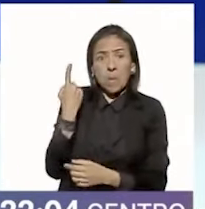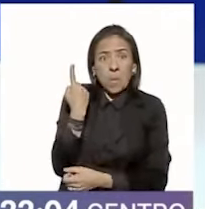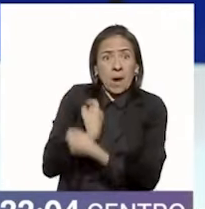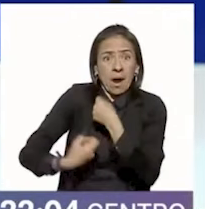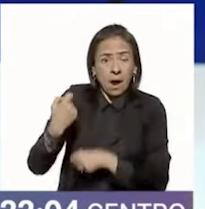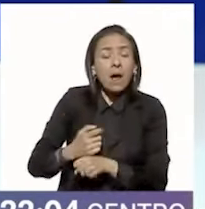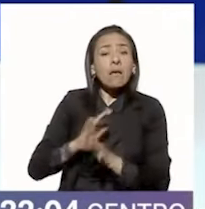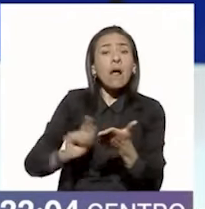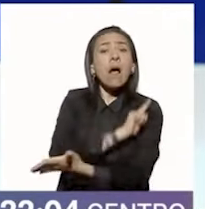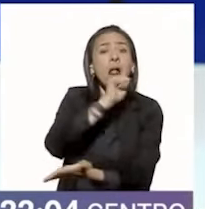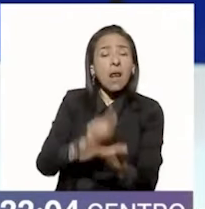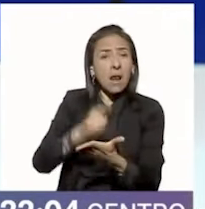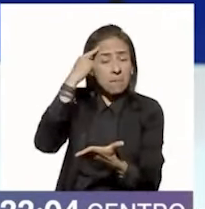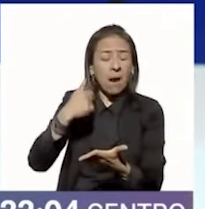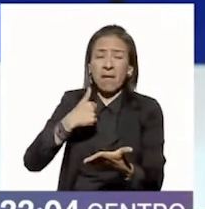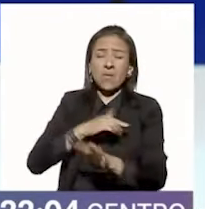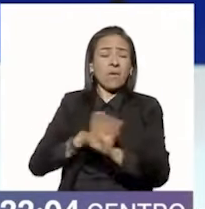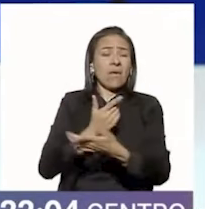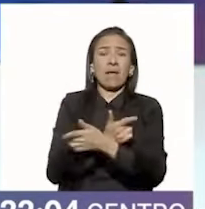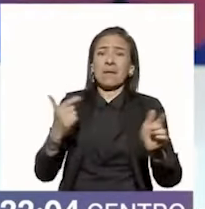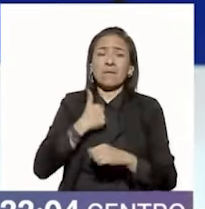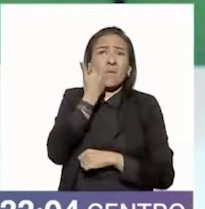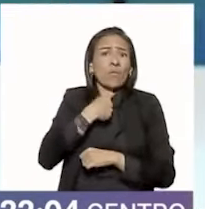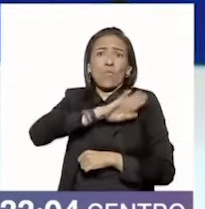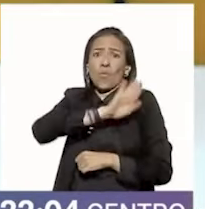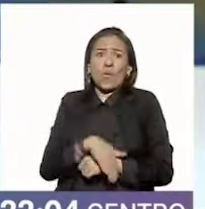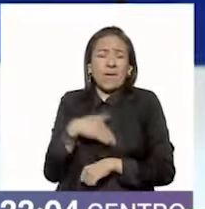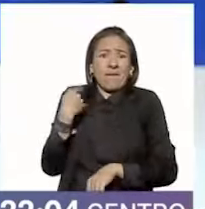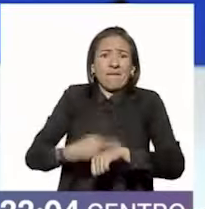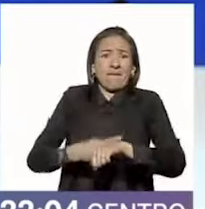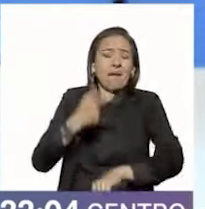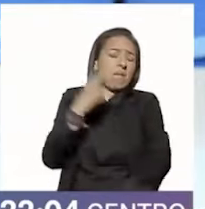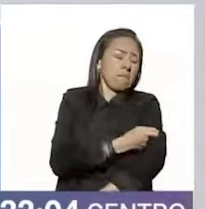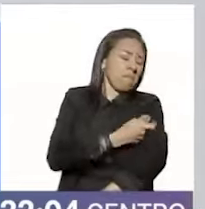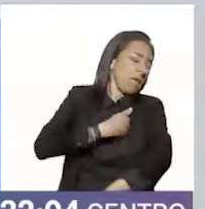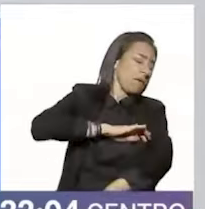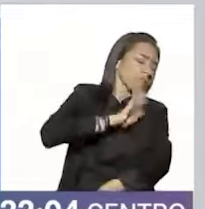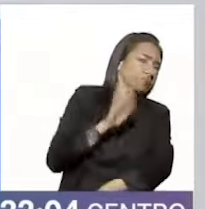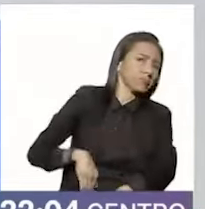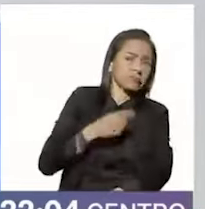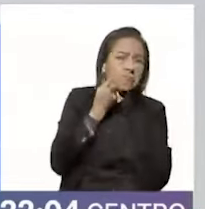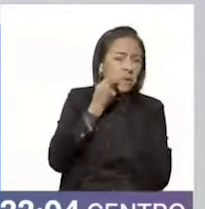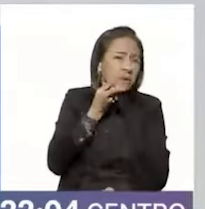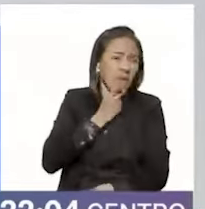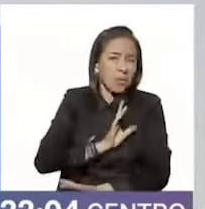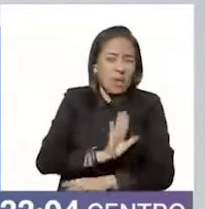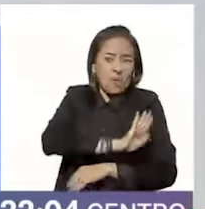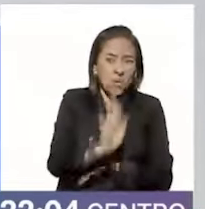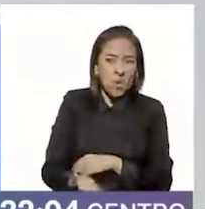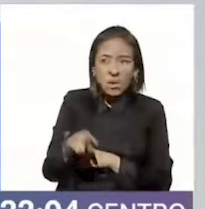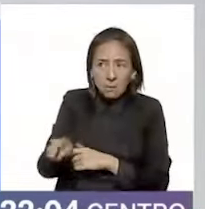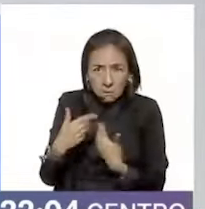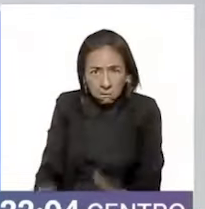eutanasia y no ha habido ninguna protesta de la Iglesia. Uh-huh. Es decir, que es muy curioso cuando la eutanasia es